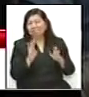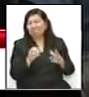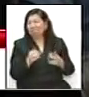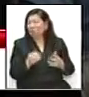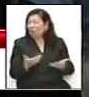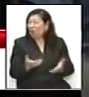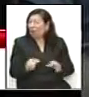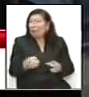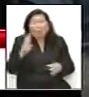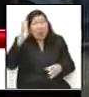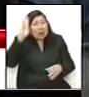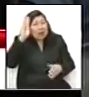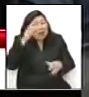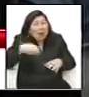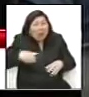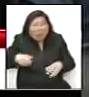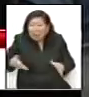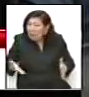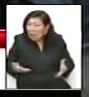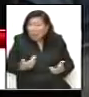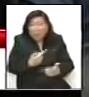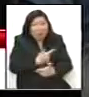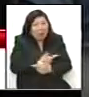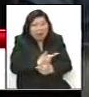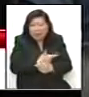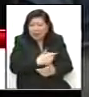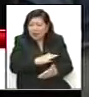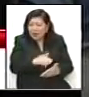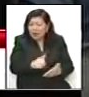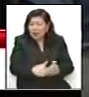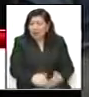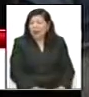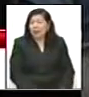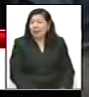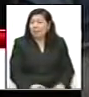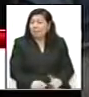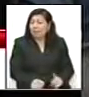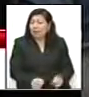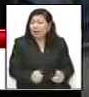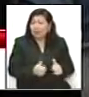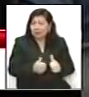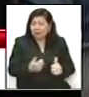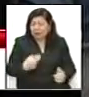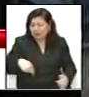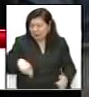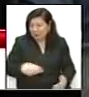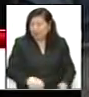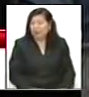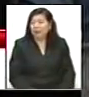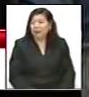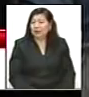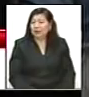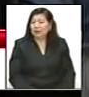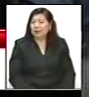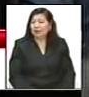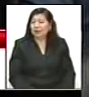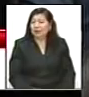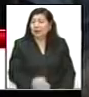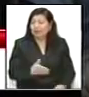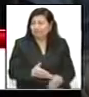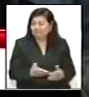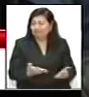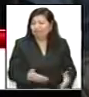no ha hecho nada. Porque en San Juan del Lurigancho ha tenido que estar el servicio de inteligencia en vez de estar persiguiéndonos a nosotros. Ha tenido que estar